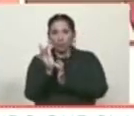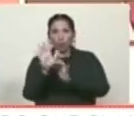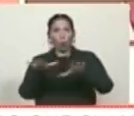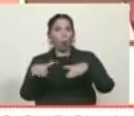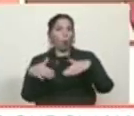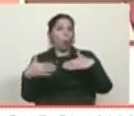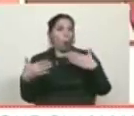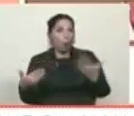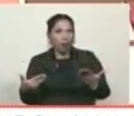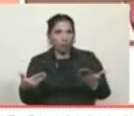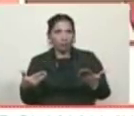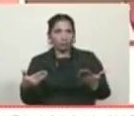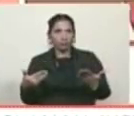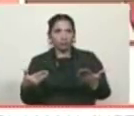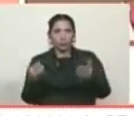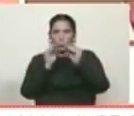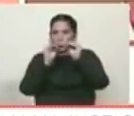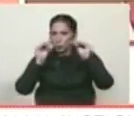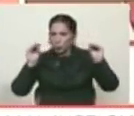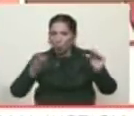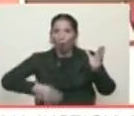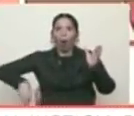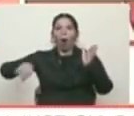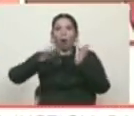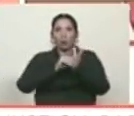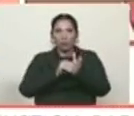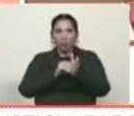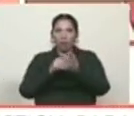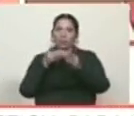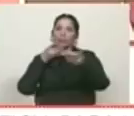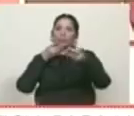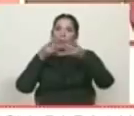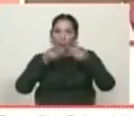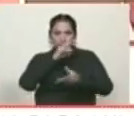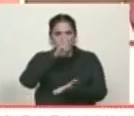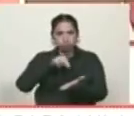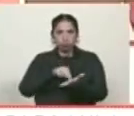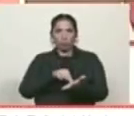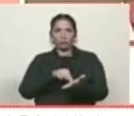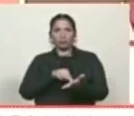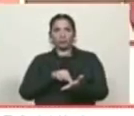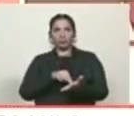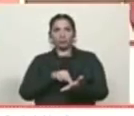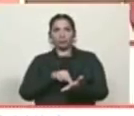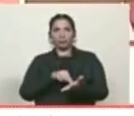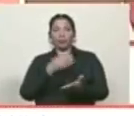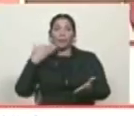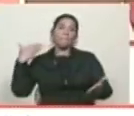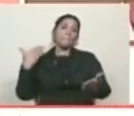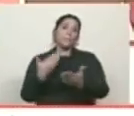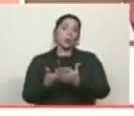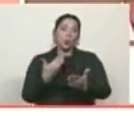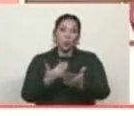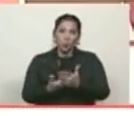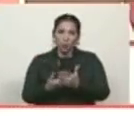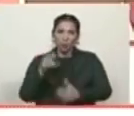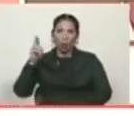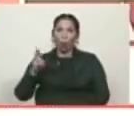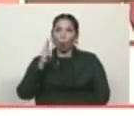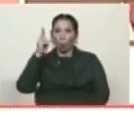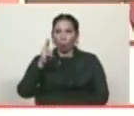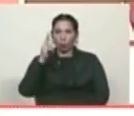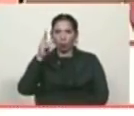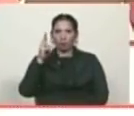cuando invocaba nuevamente al diálogo nacional, a la propuesta de Montevideo,